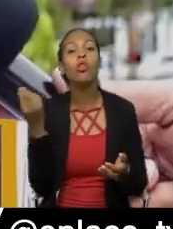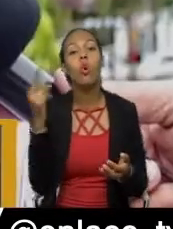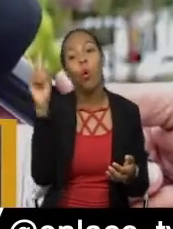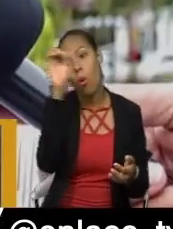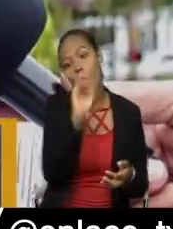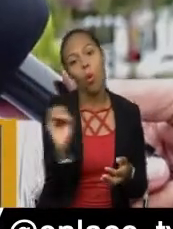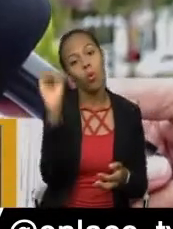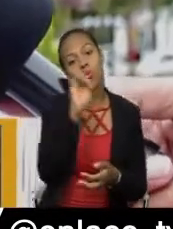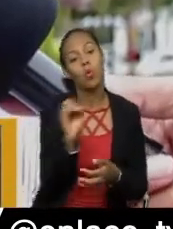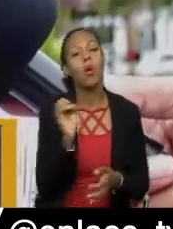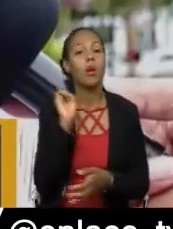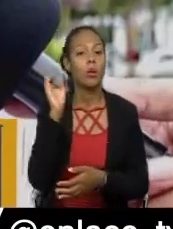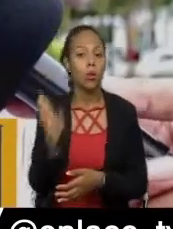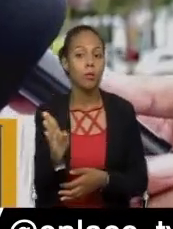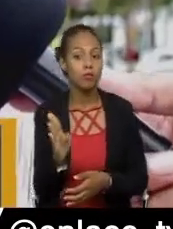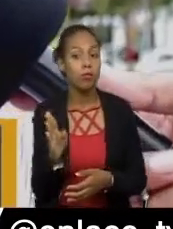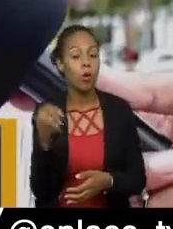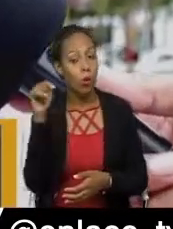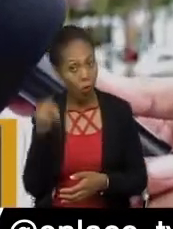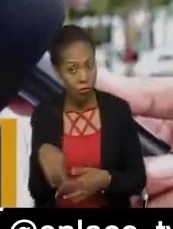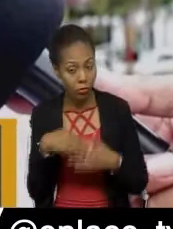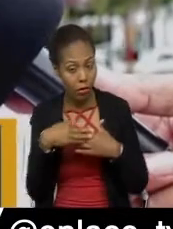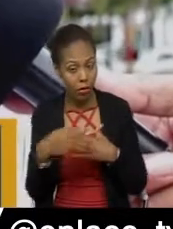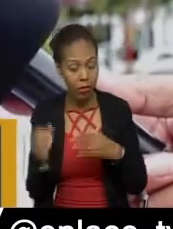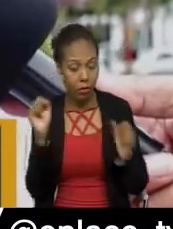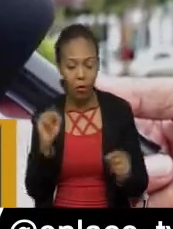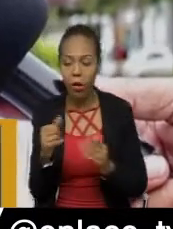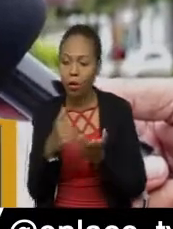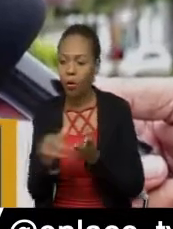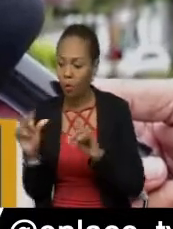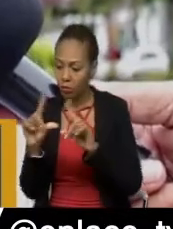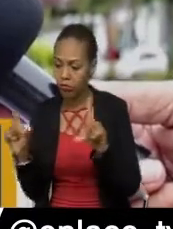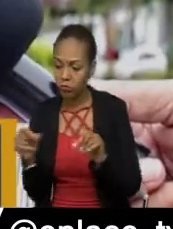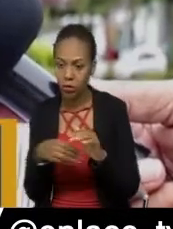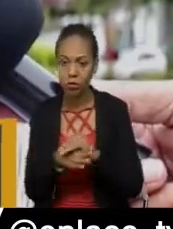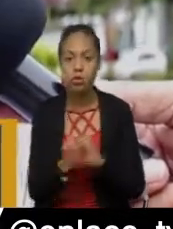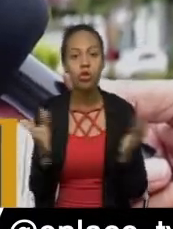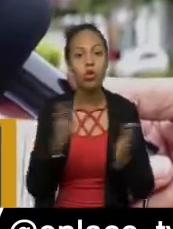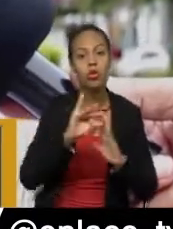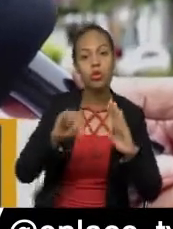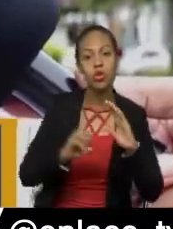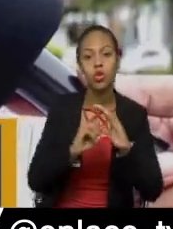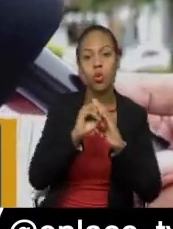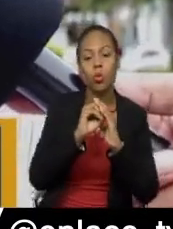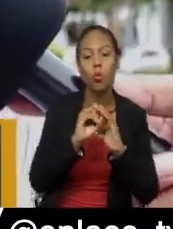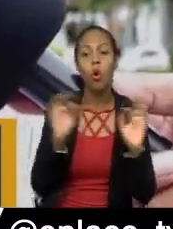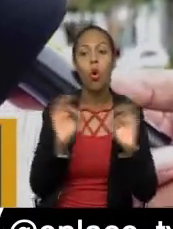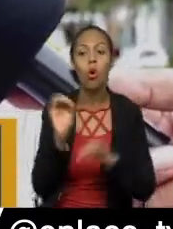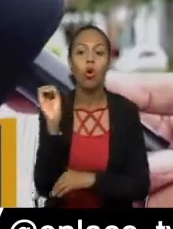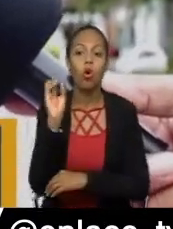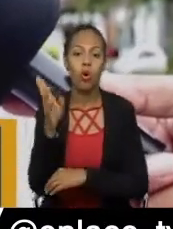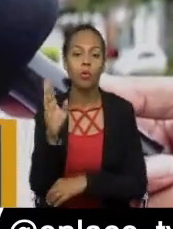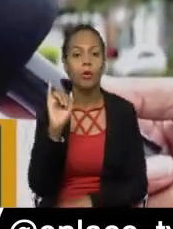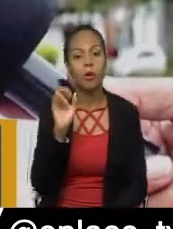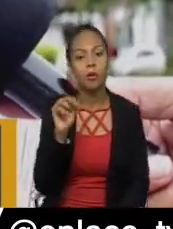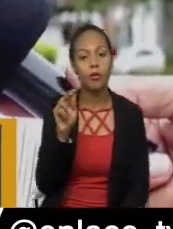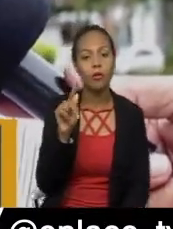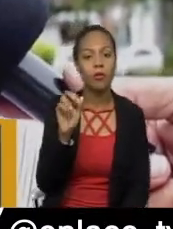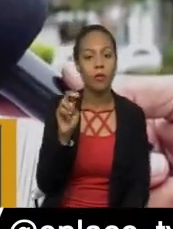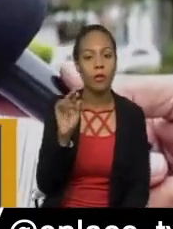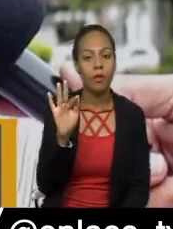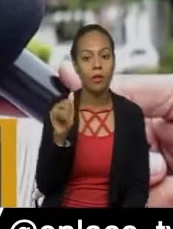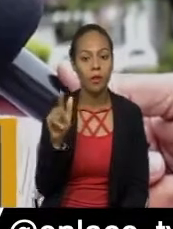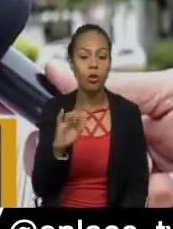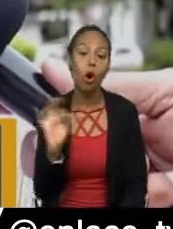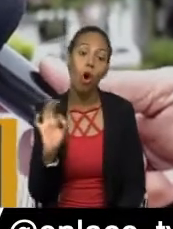Club Infantas, y que a partir de hoy pueden comprar sus boletas en el Centro Comercial San Silvestre o en el Club Infantas, también en el Disco Oro. Para